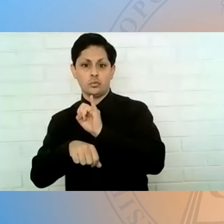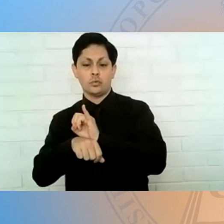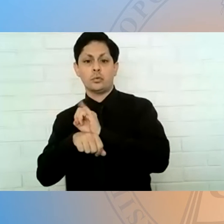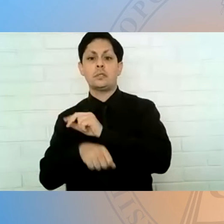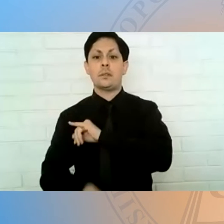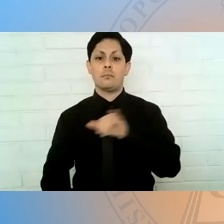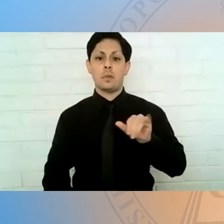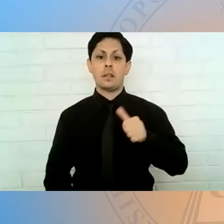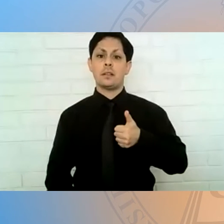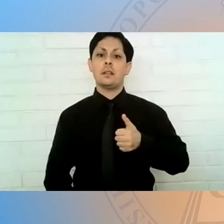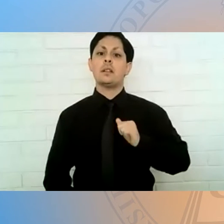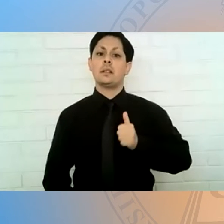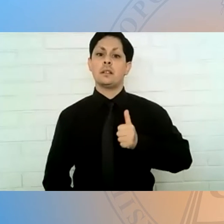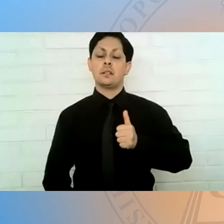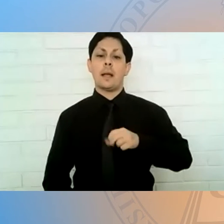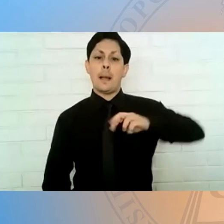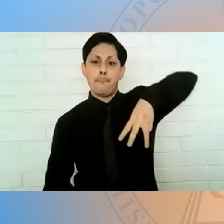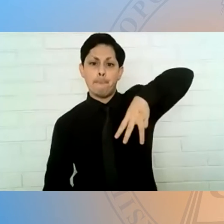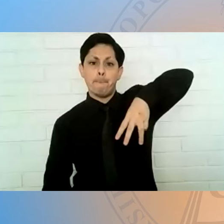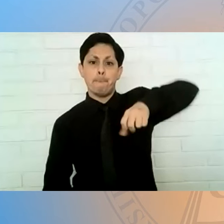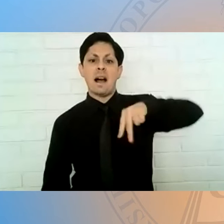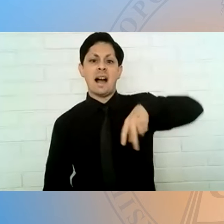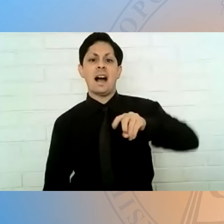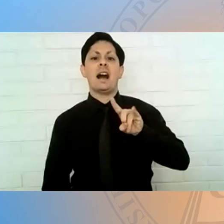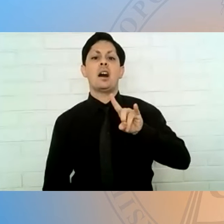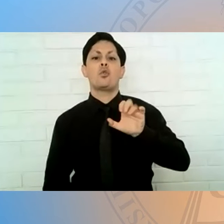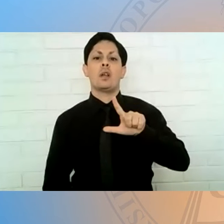Liceo Experimental Manuel de Salas entre los años